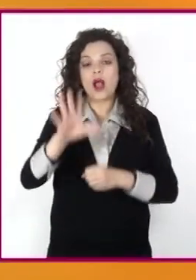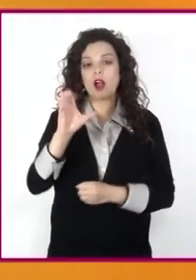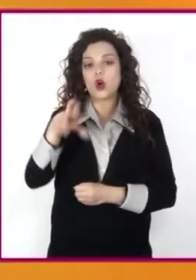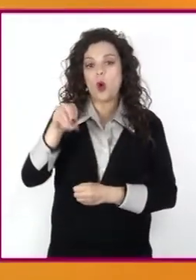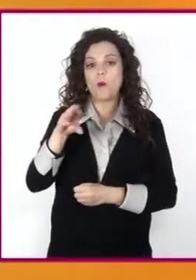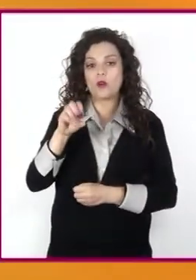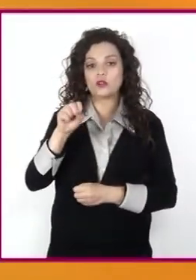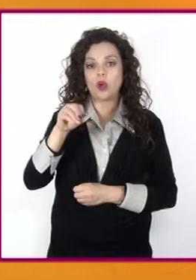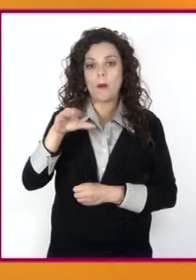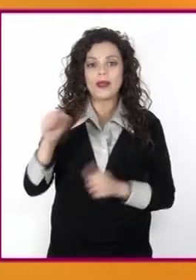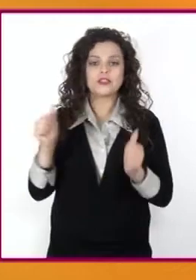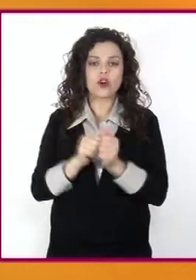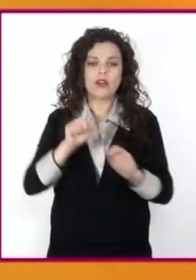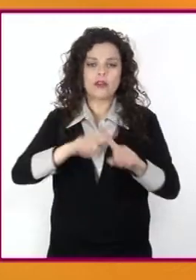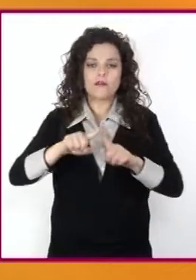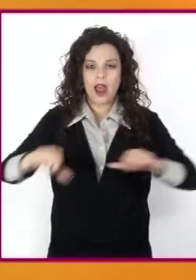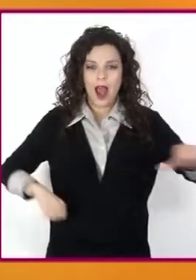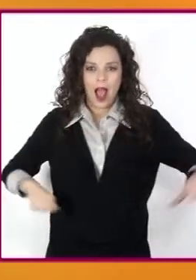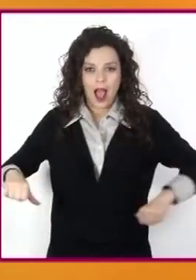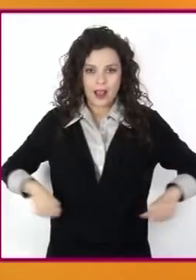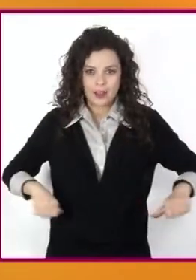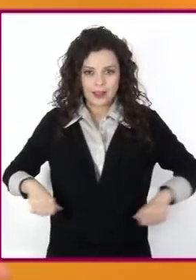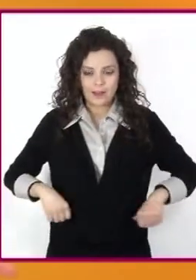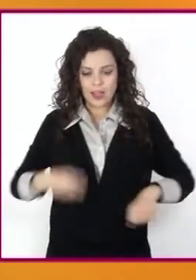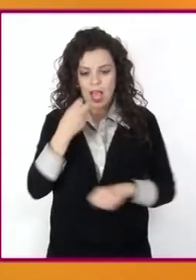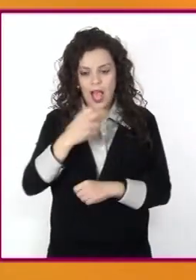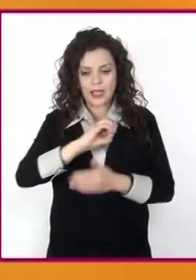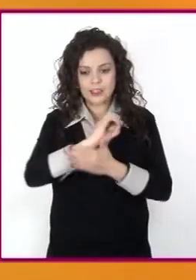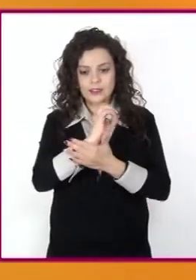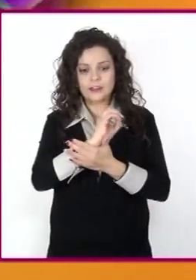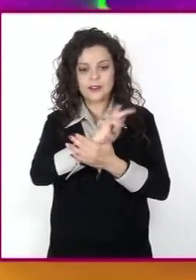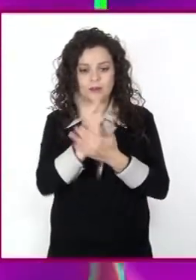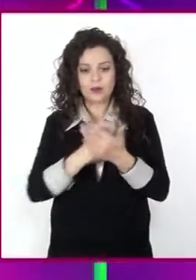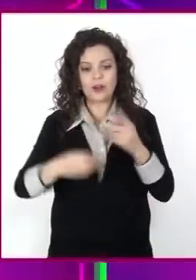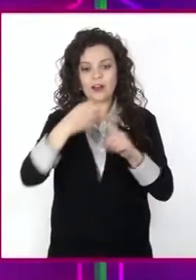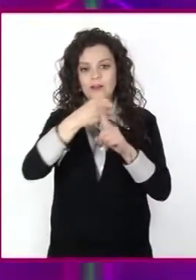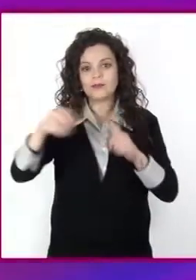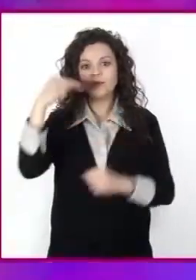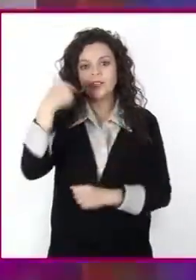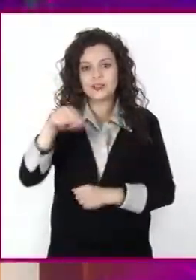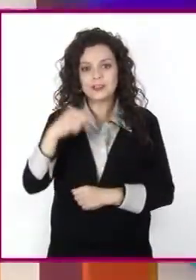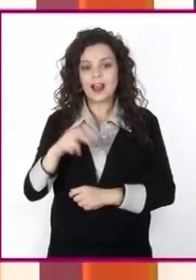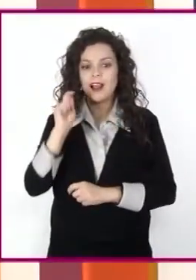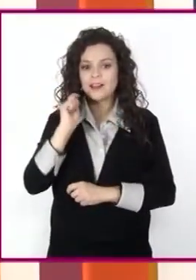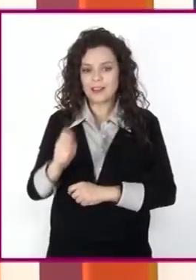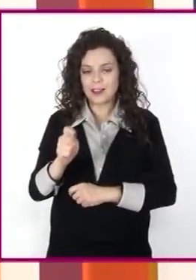que vamos a desarrollar en la sesión titulada Paquetes de la herencia.